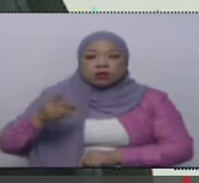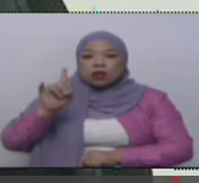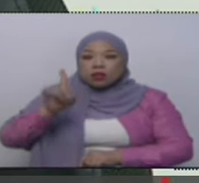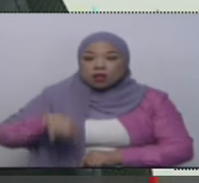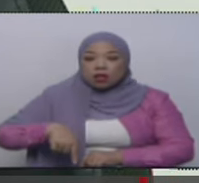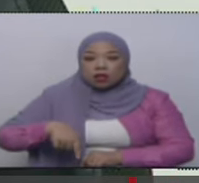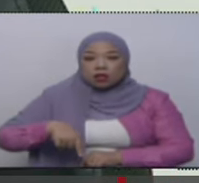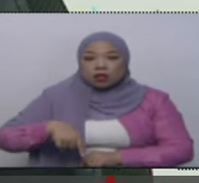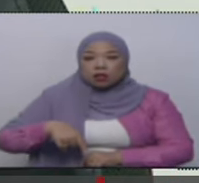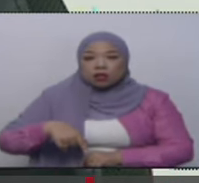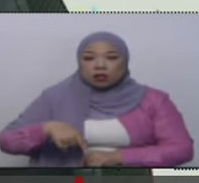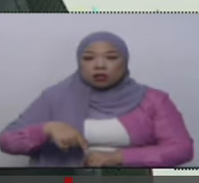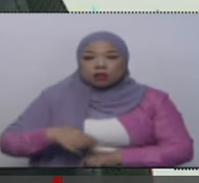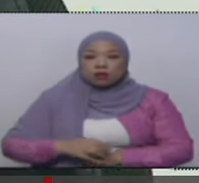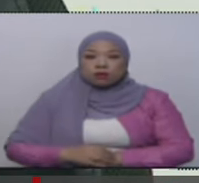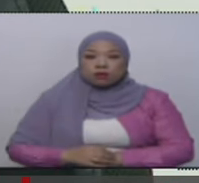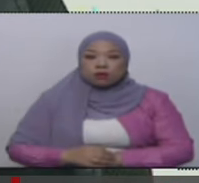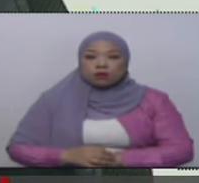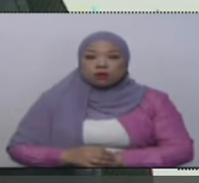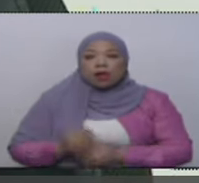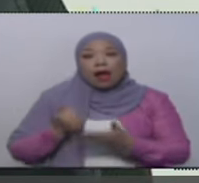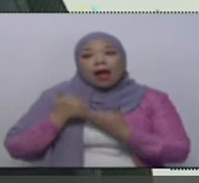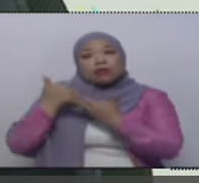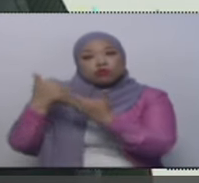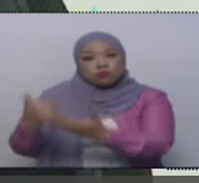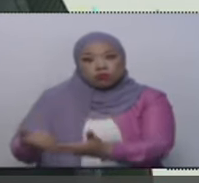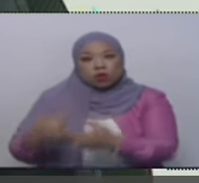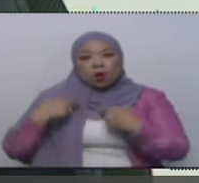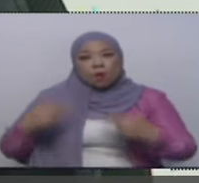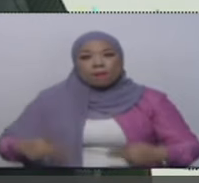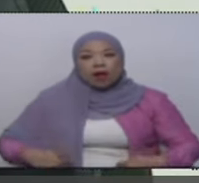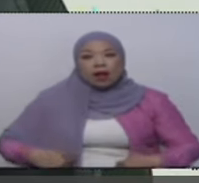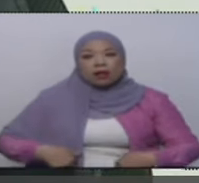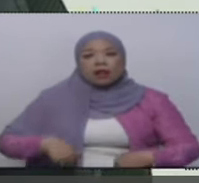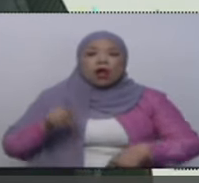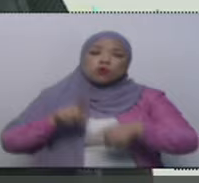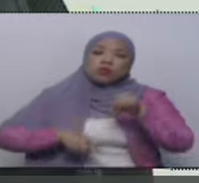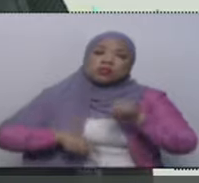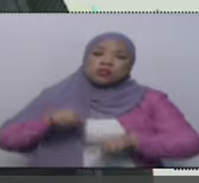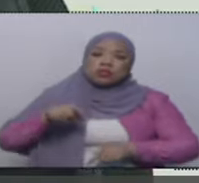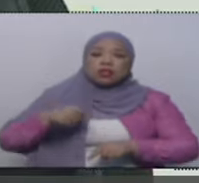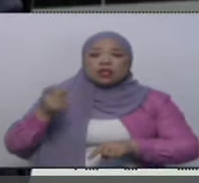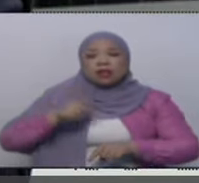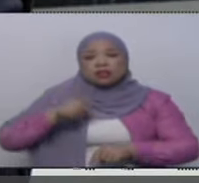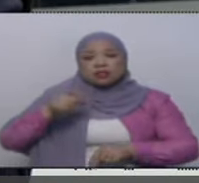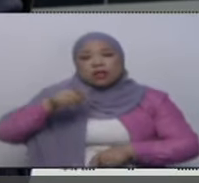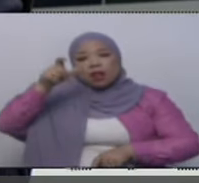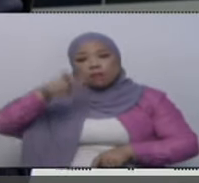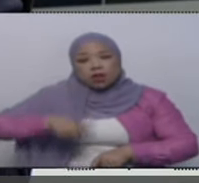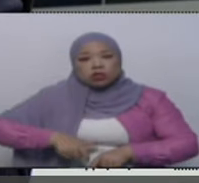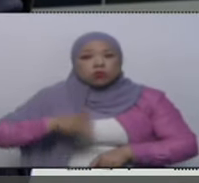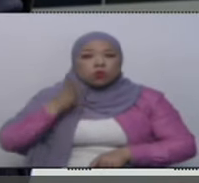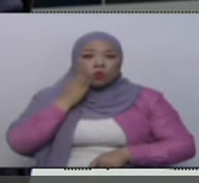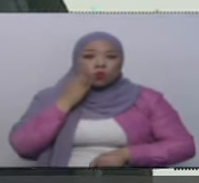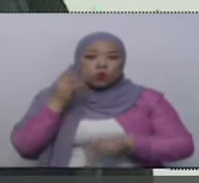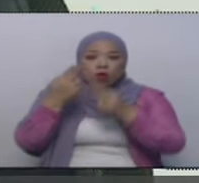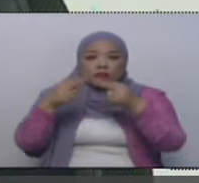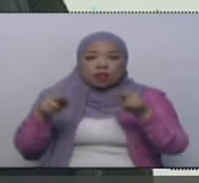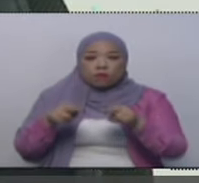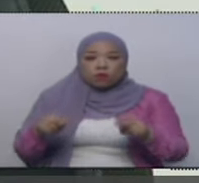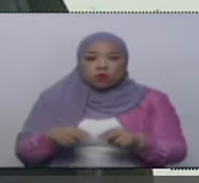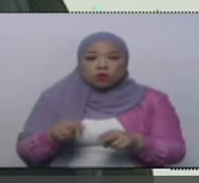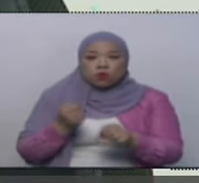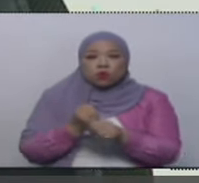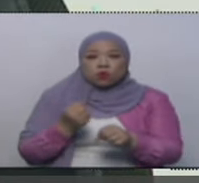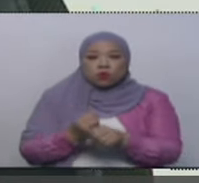también prestar ayuda humanitaria y de amistad, de hermandad con el Líbano y con las regiones atacadas por